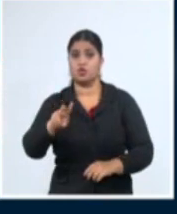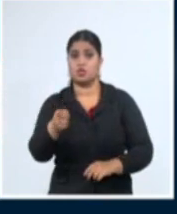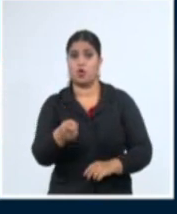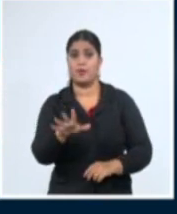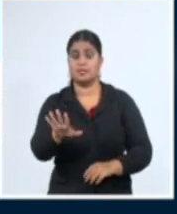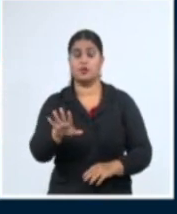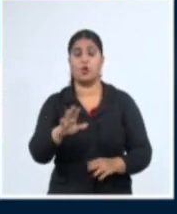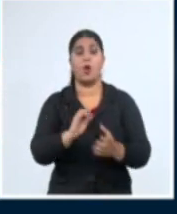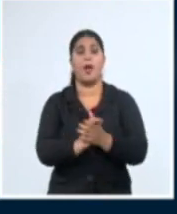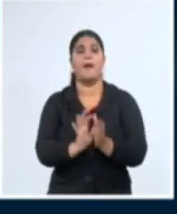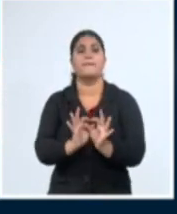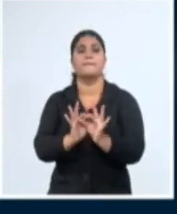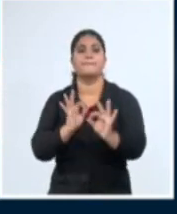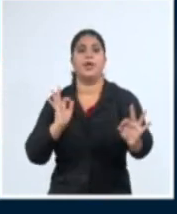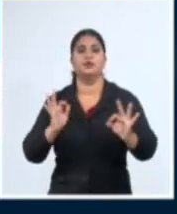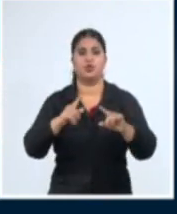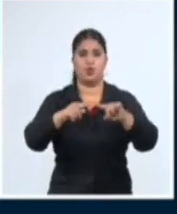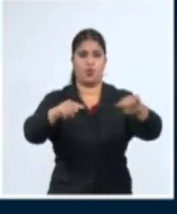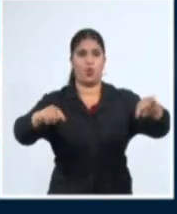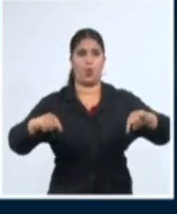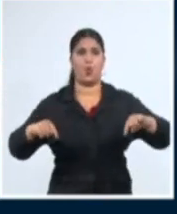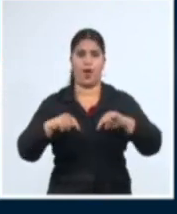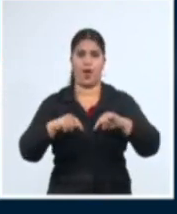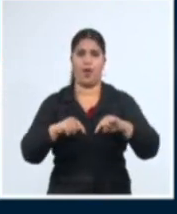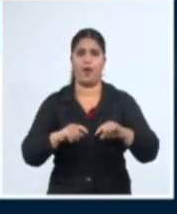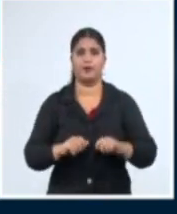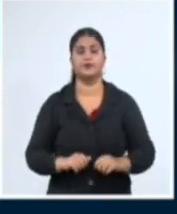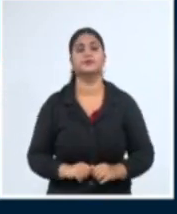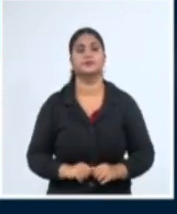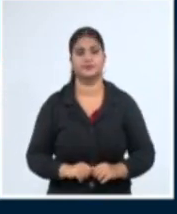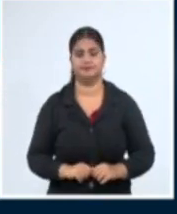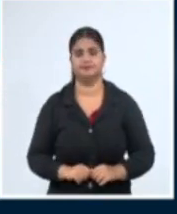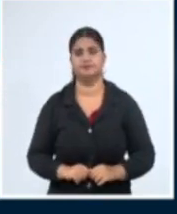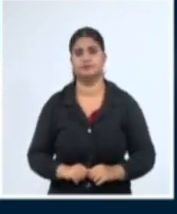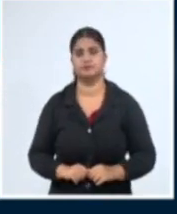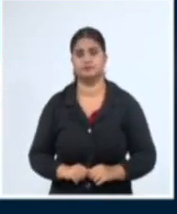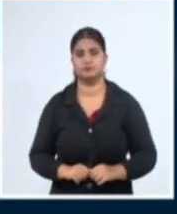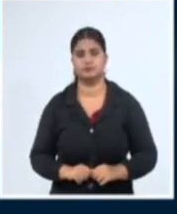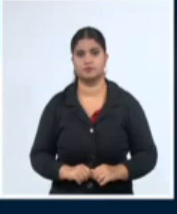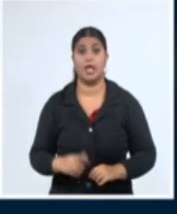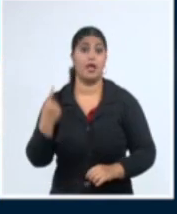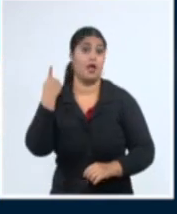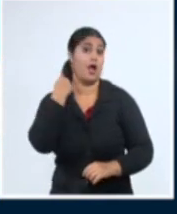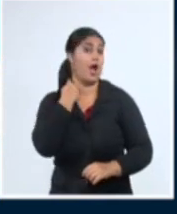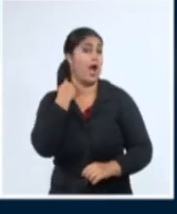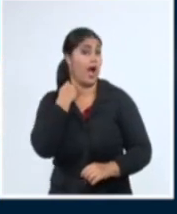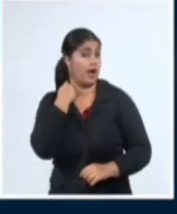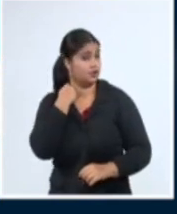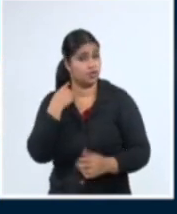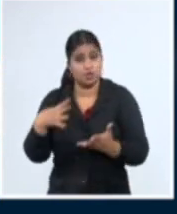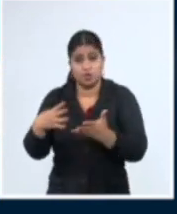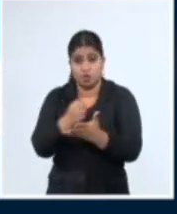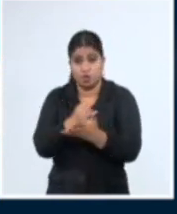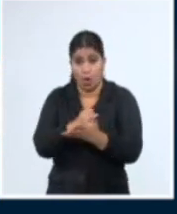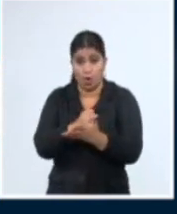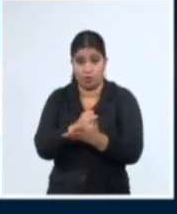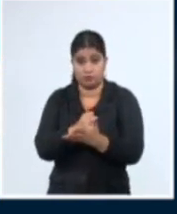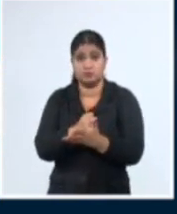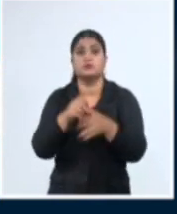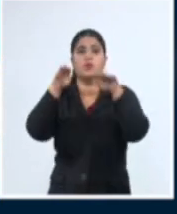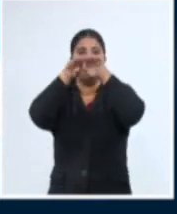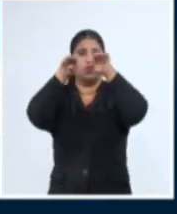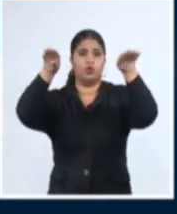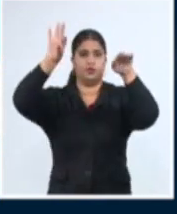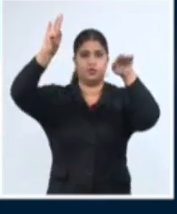de que sea suelo, este tiene que estar pavimentado y expuesto al sol todo el año. Además, deben encontrarse preferiblemente de